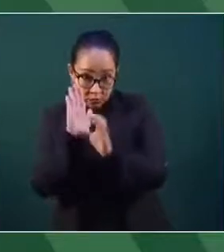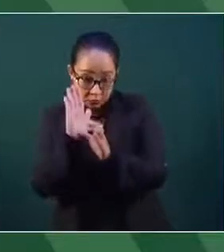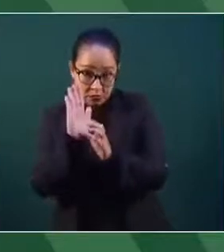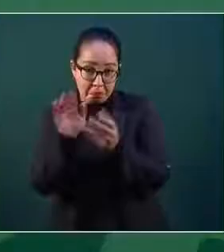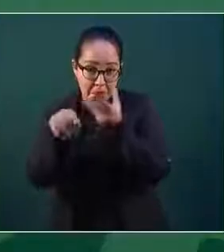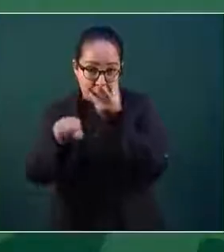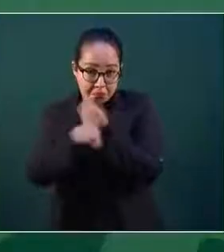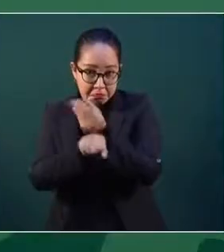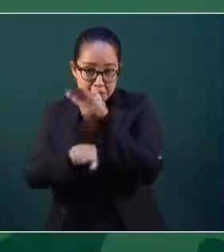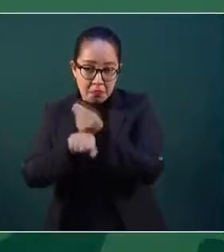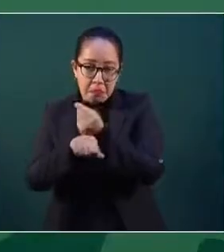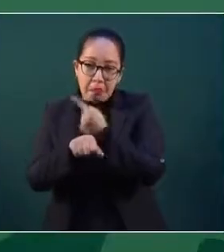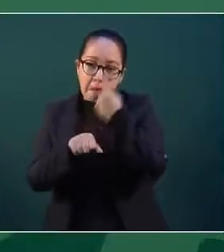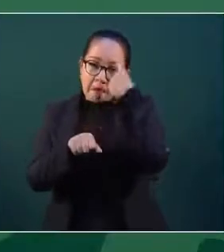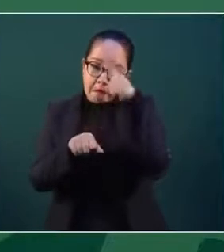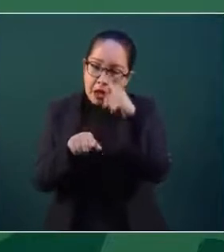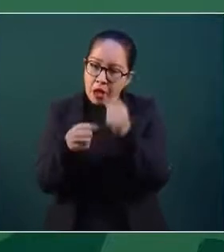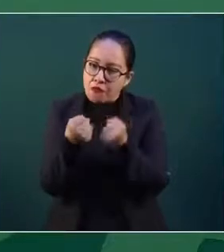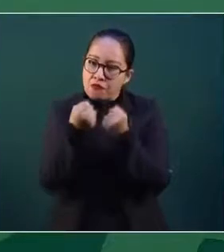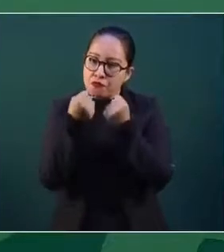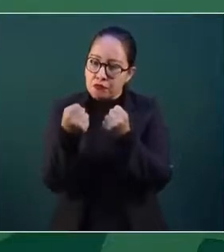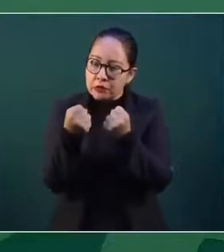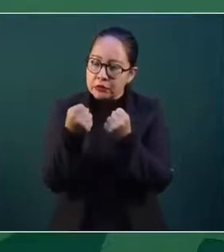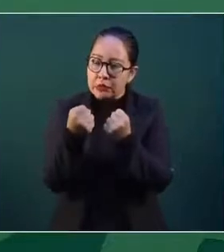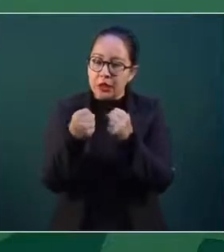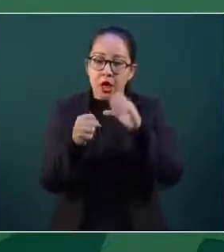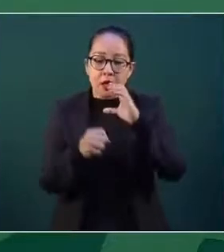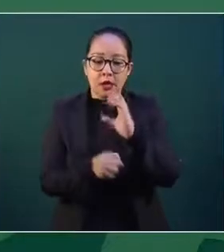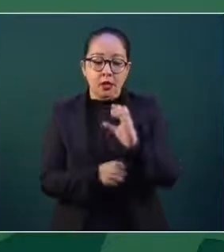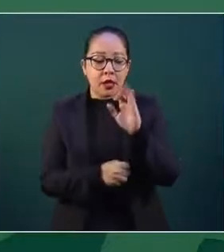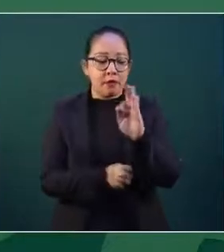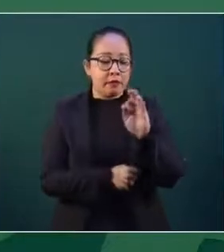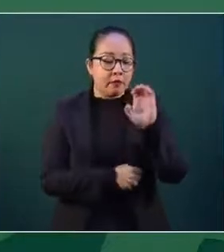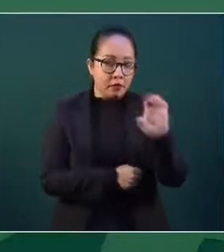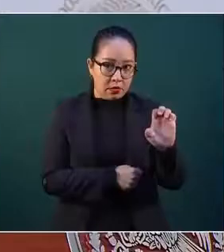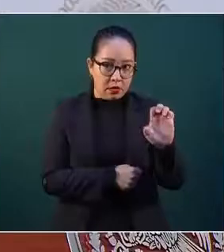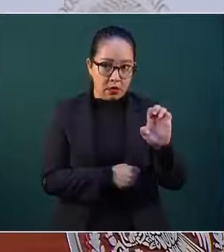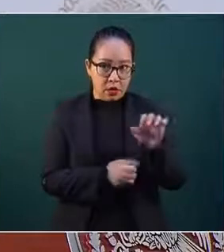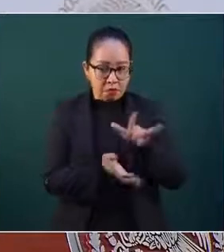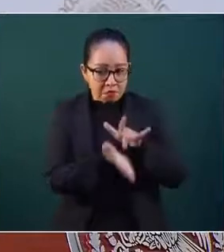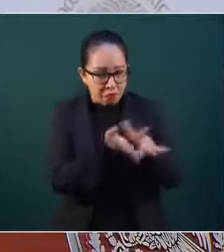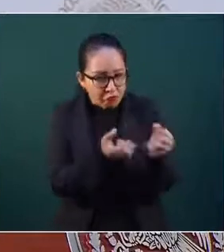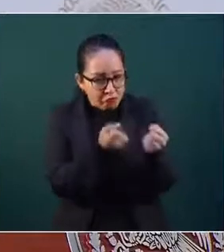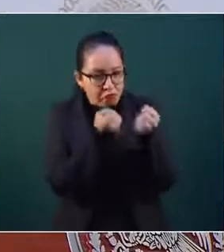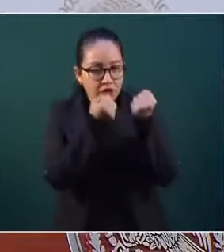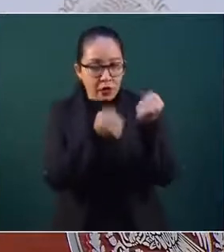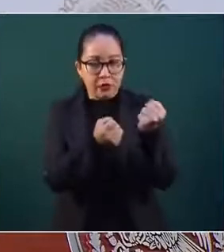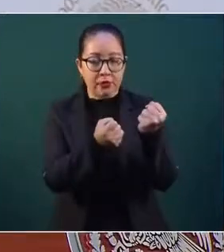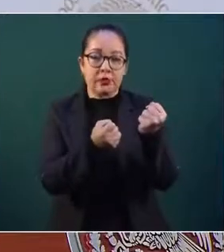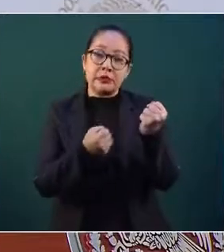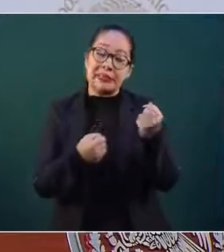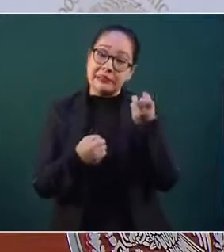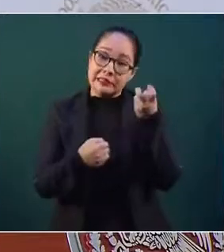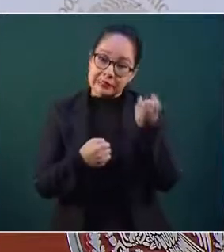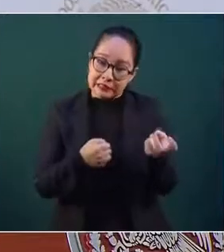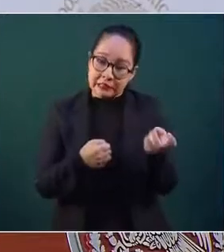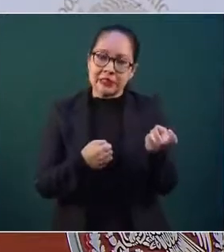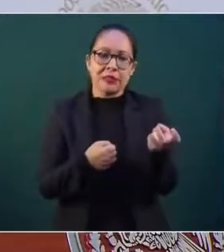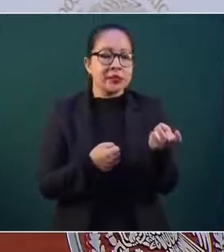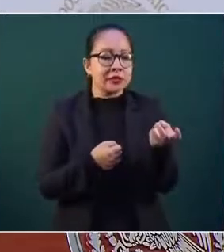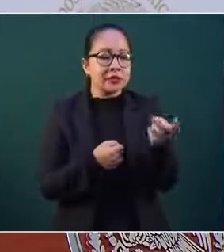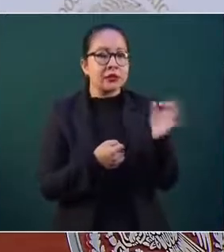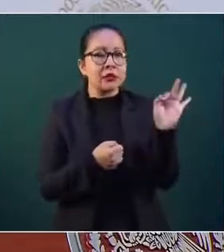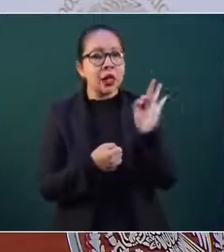para que se fortalezca la Comisión Federal de Electricidad, que la Comisión Federal de Electricidad